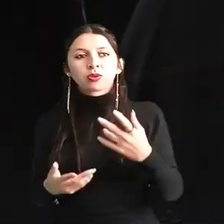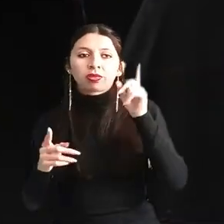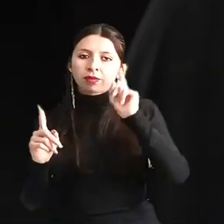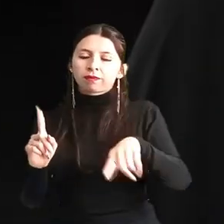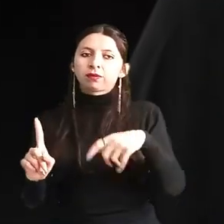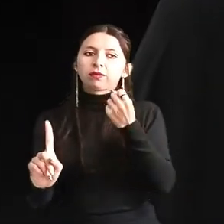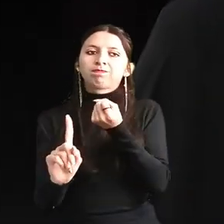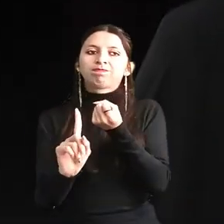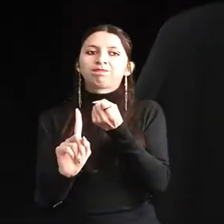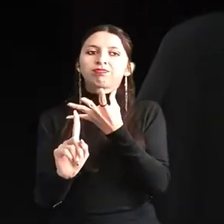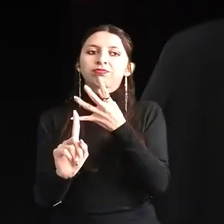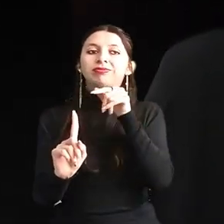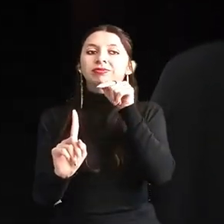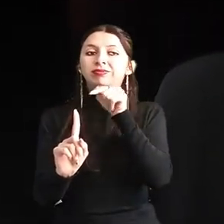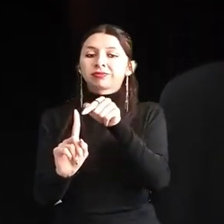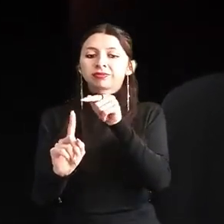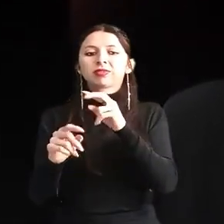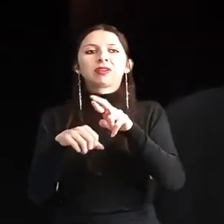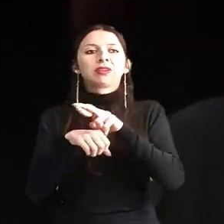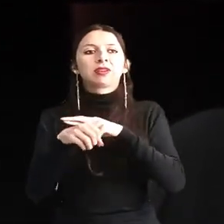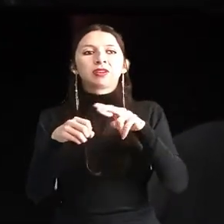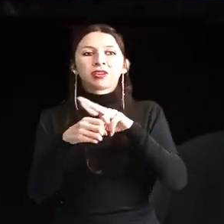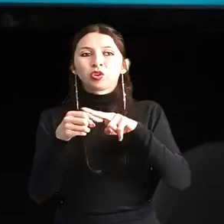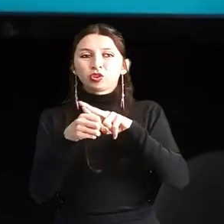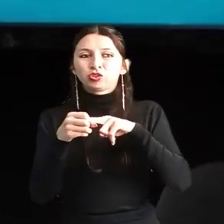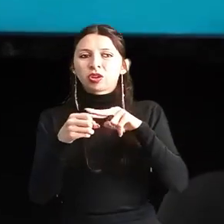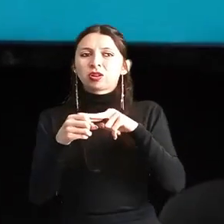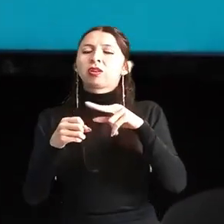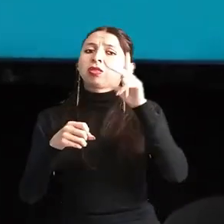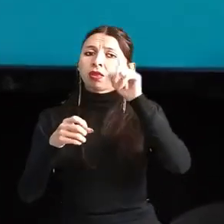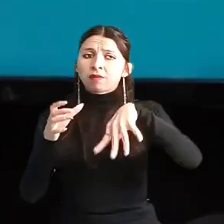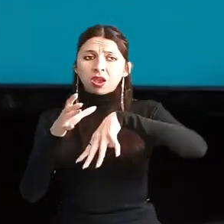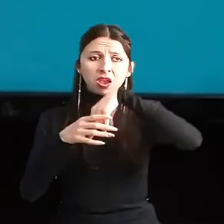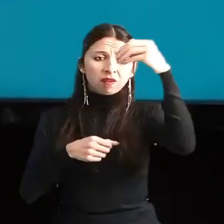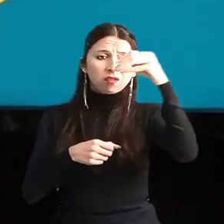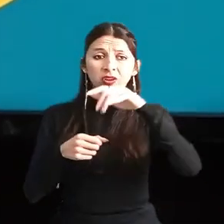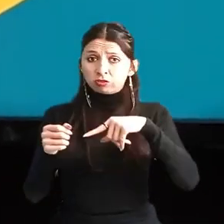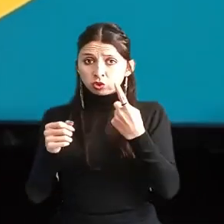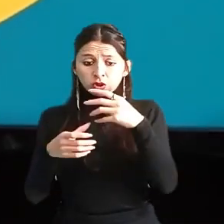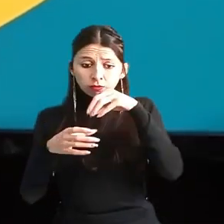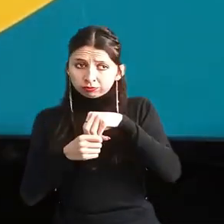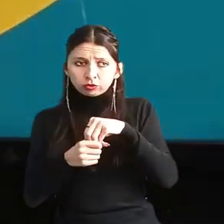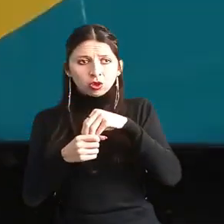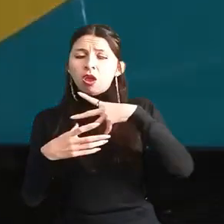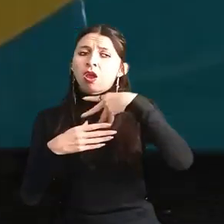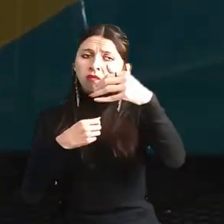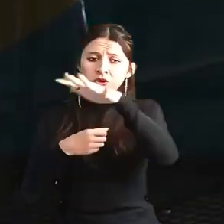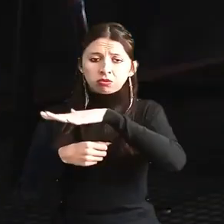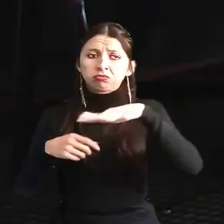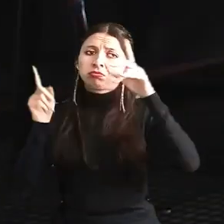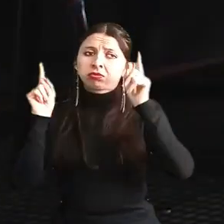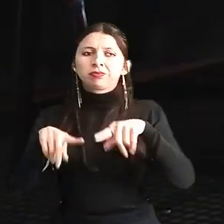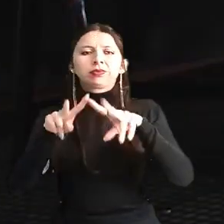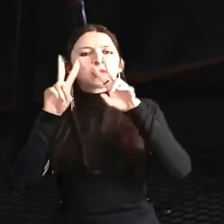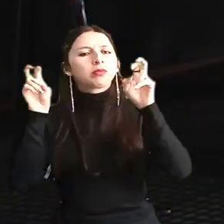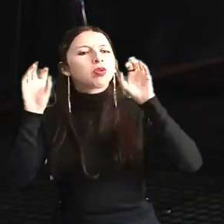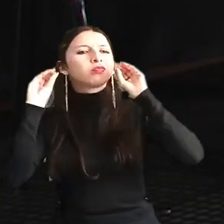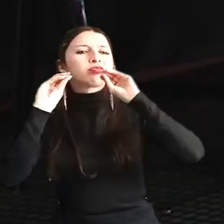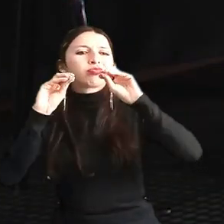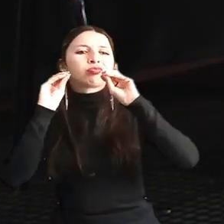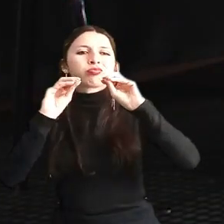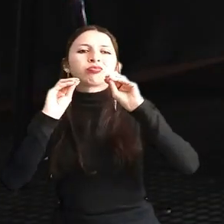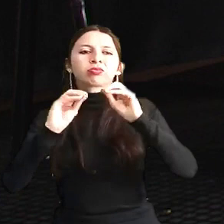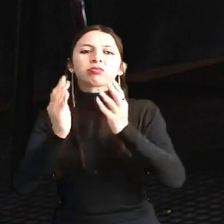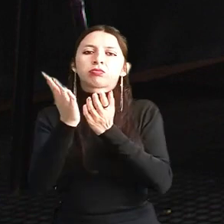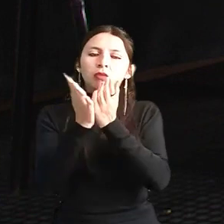y de cómo sí generan impacto no solamente en la región sino fuera de ella entonces dentro de